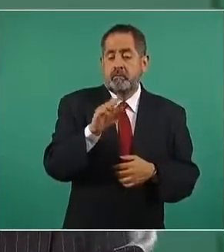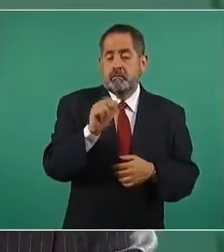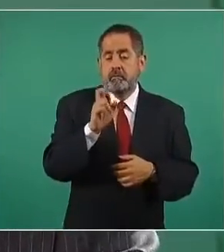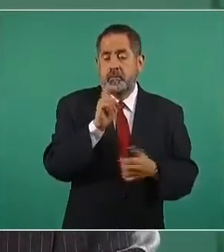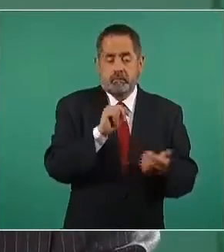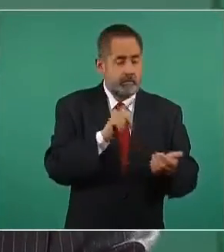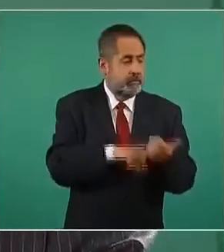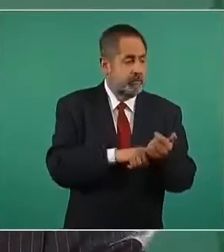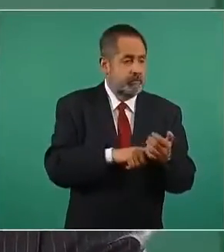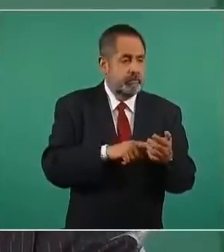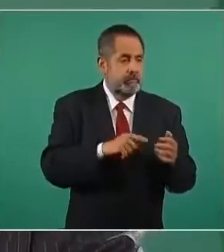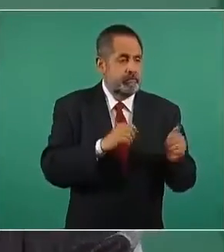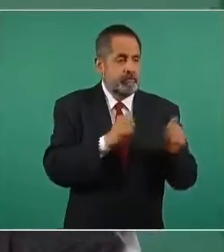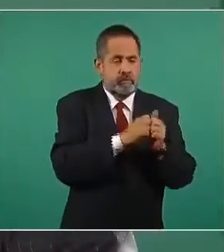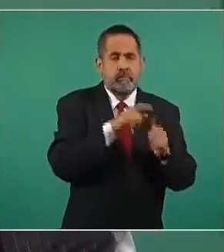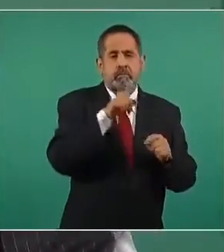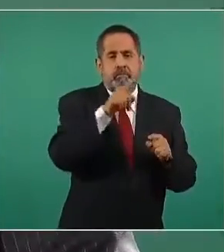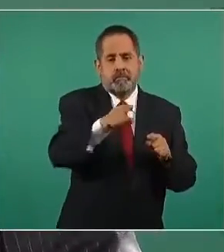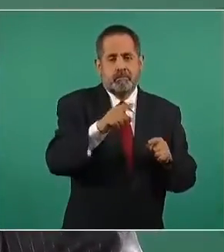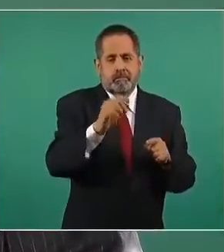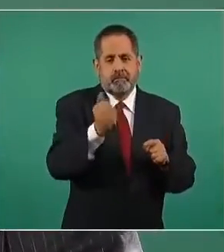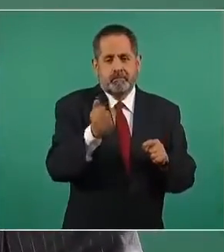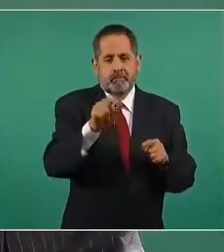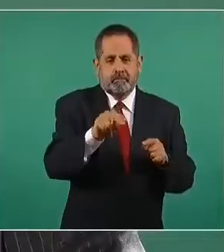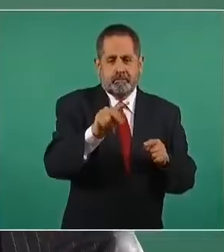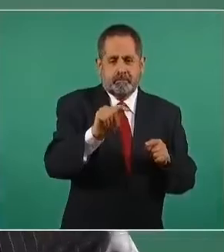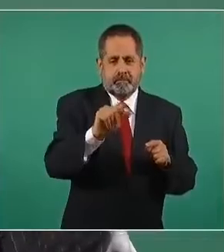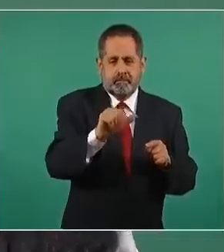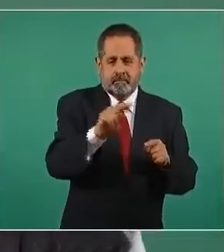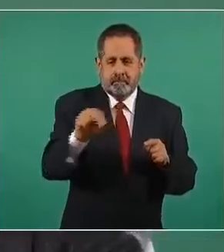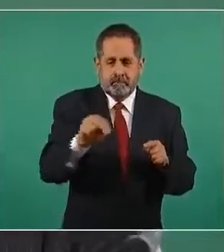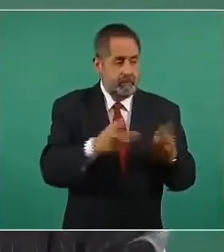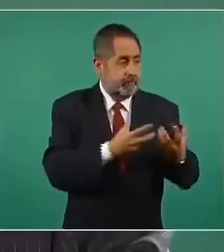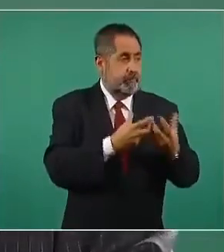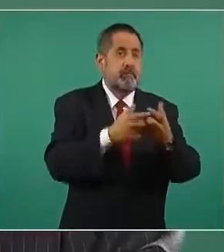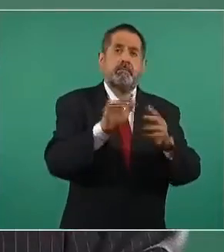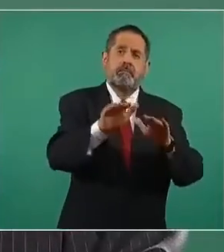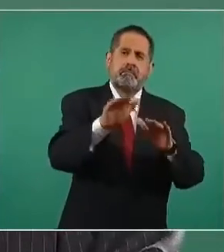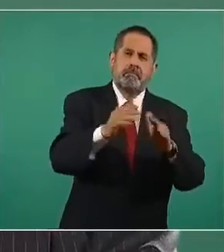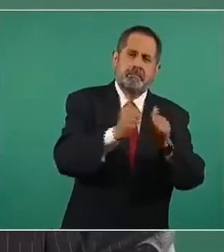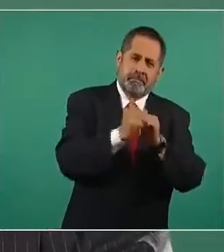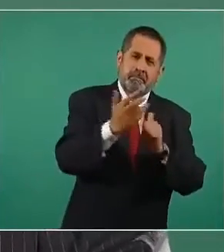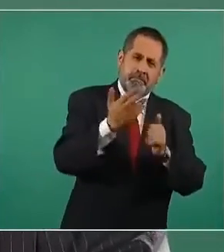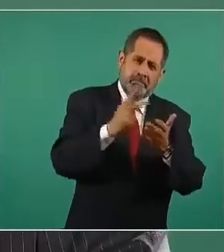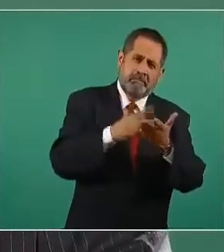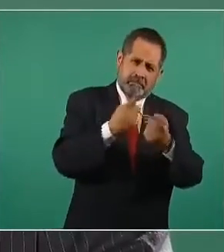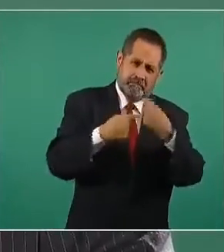el principal responsable. Y van los conservadores a buscarlo de nuevo.